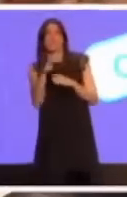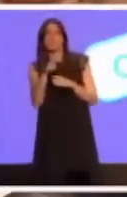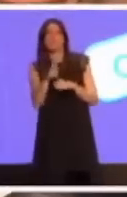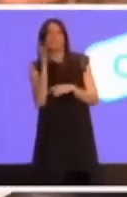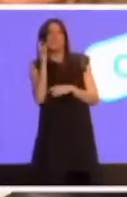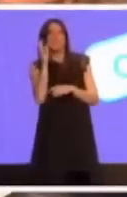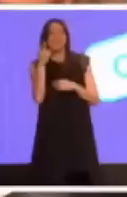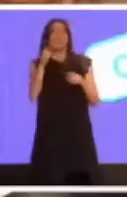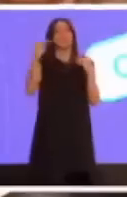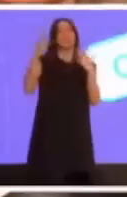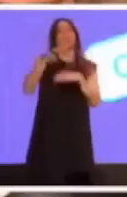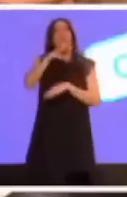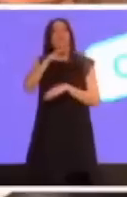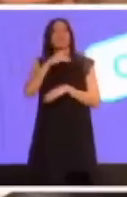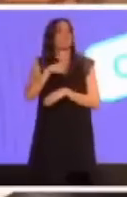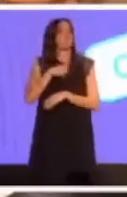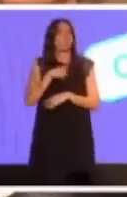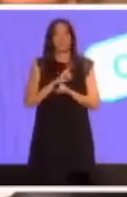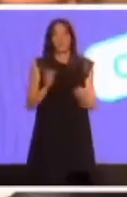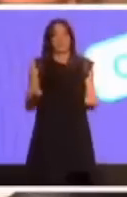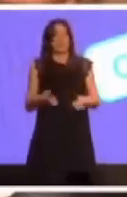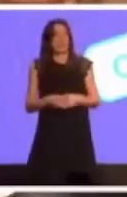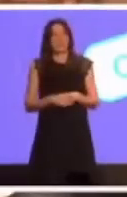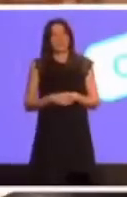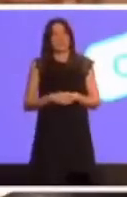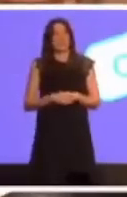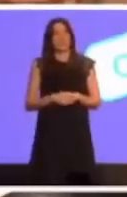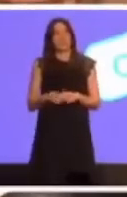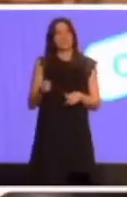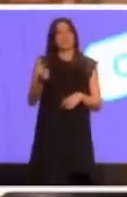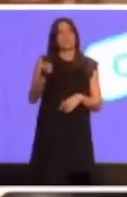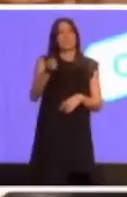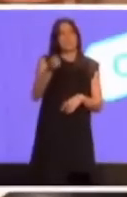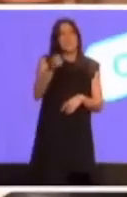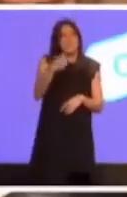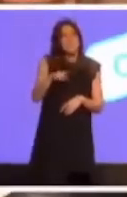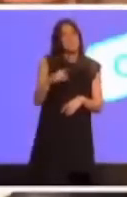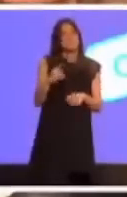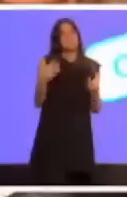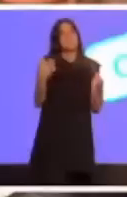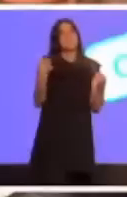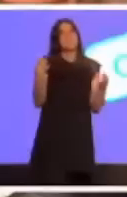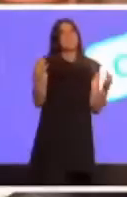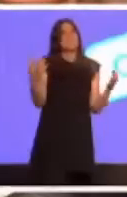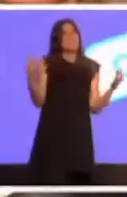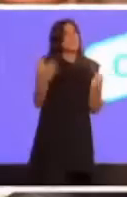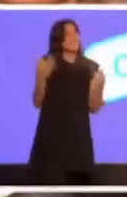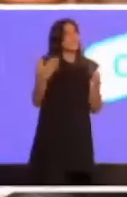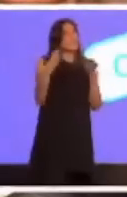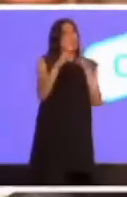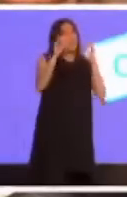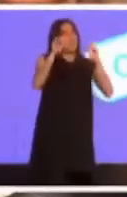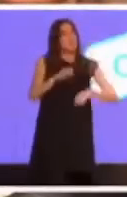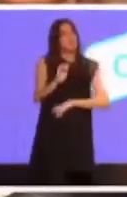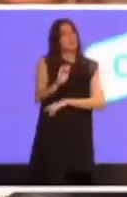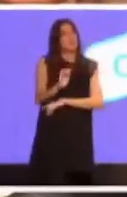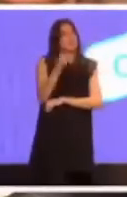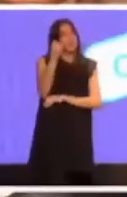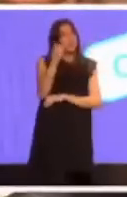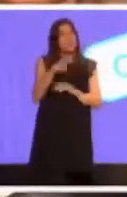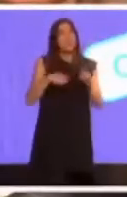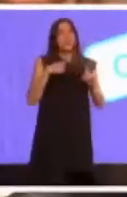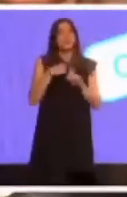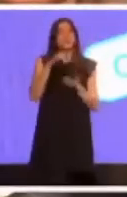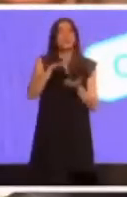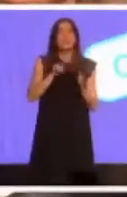derechos de las mujeres tenemos que llegar a un acuerdo para que el día 7 de marzo